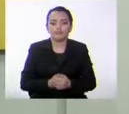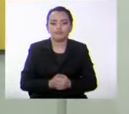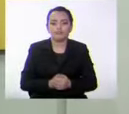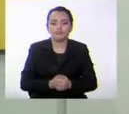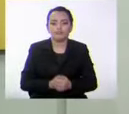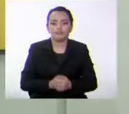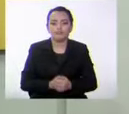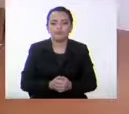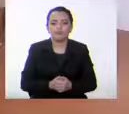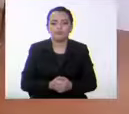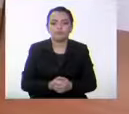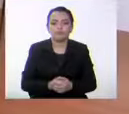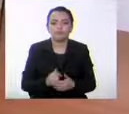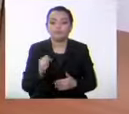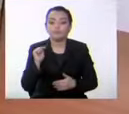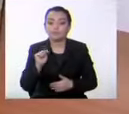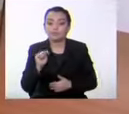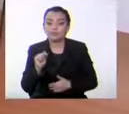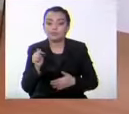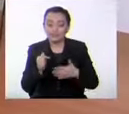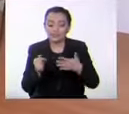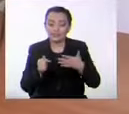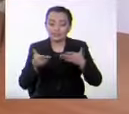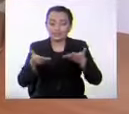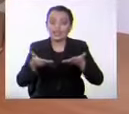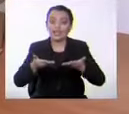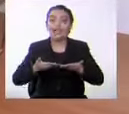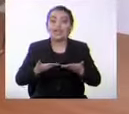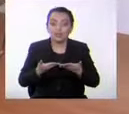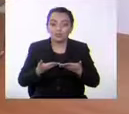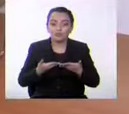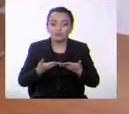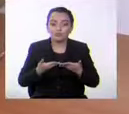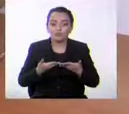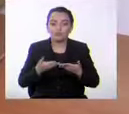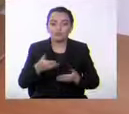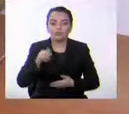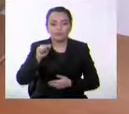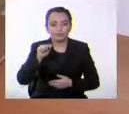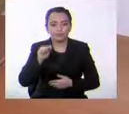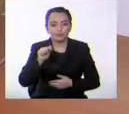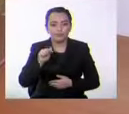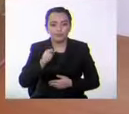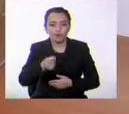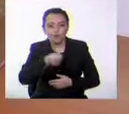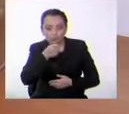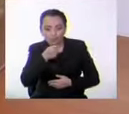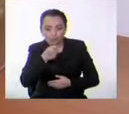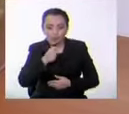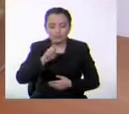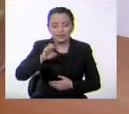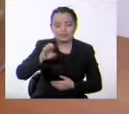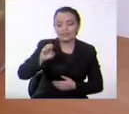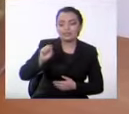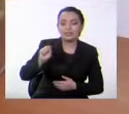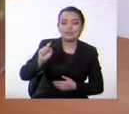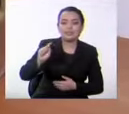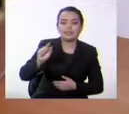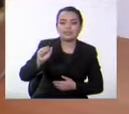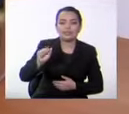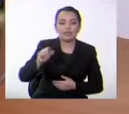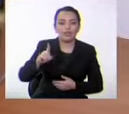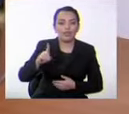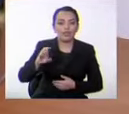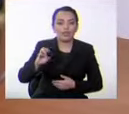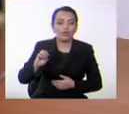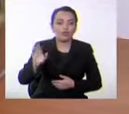Derecho. Esa es una frase que vamos a escuchar y que ya hemos escuchado incluso en las noticias. Cuando se habla de Estado de Derecho, ¿a qué nos referimos, Alba? Cuando hablamos de